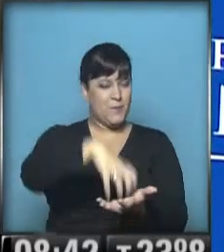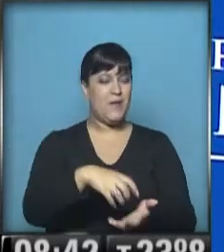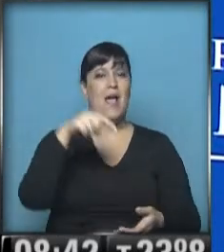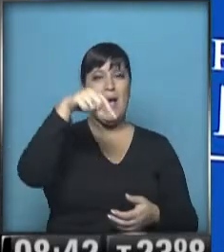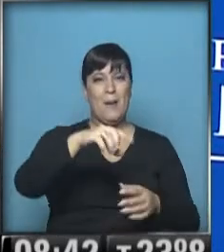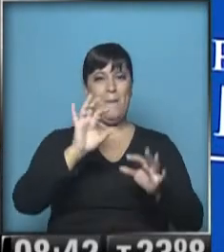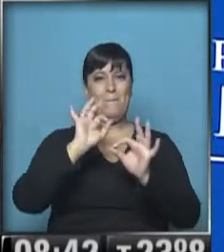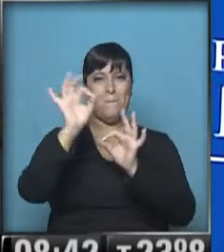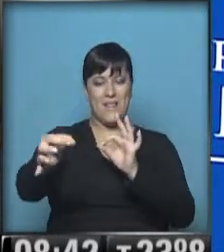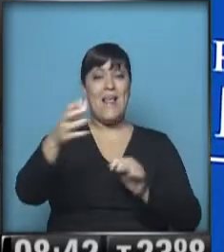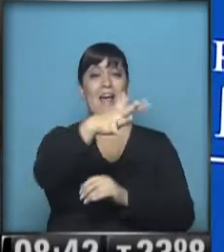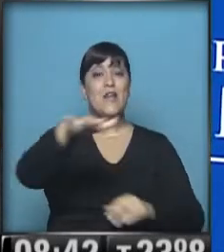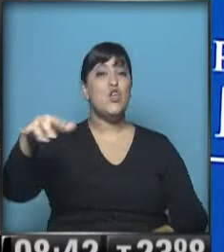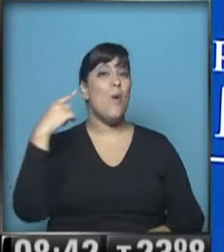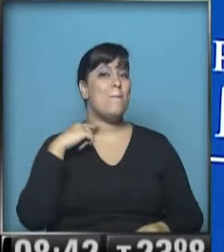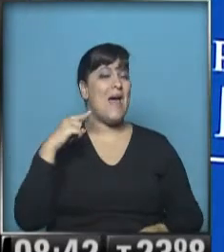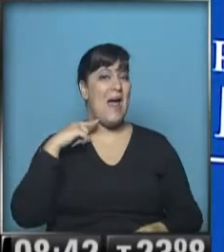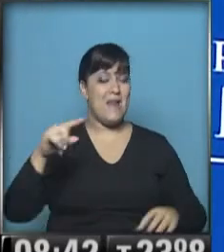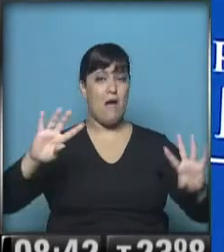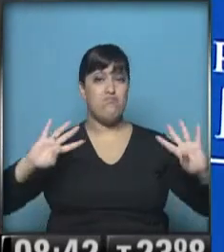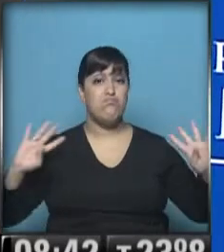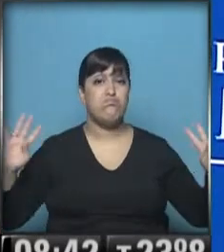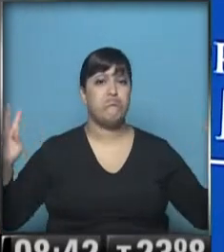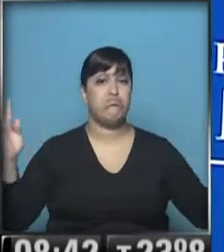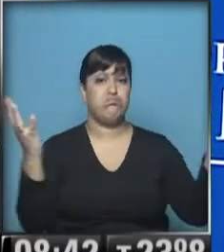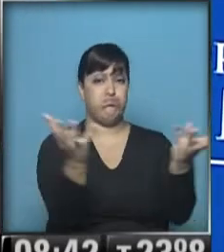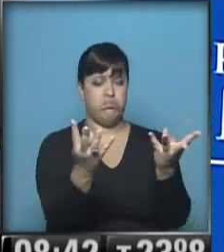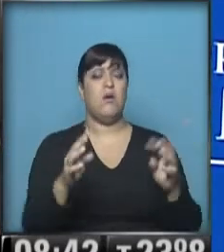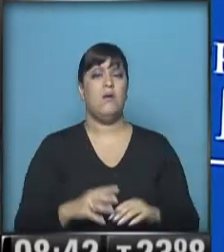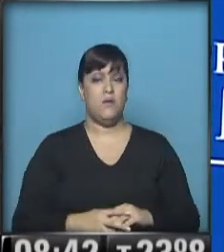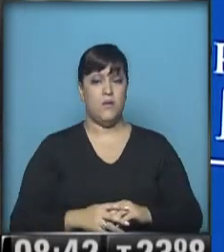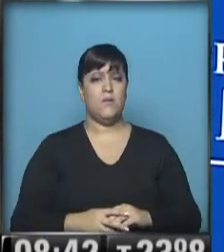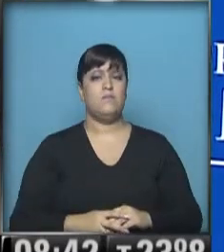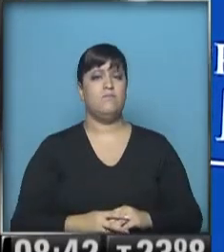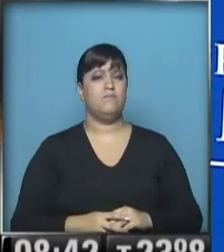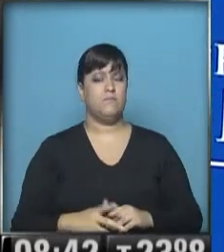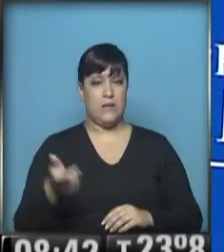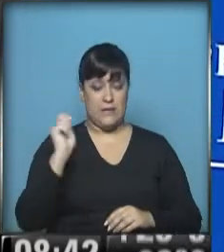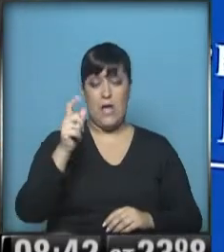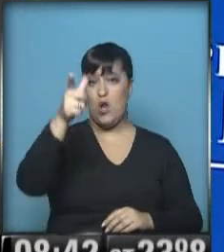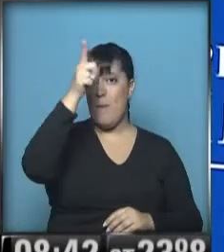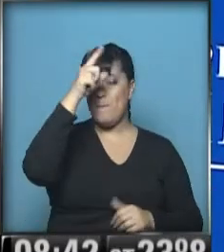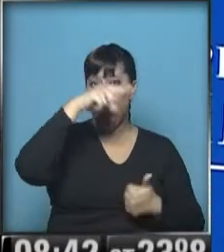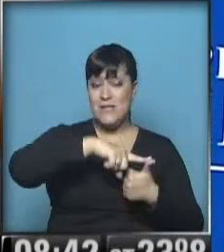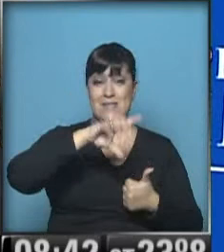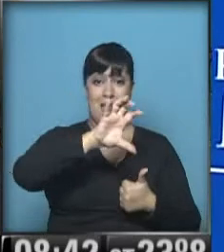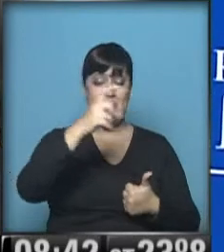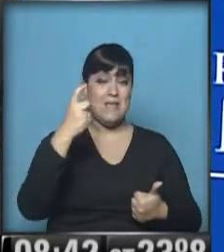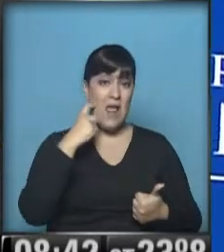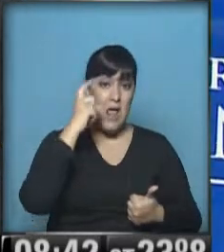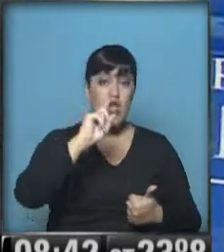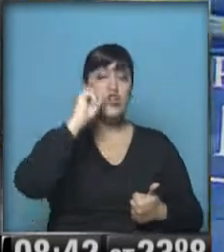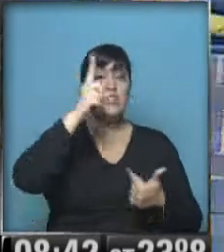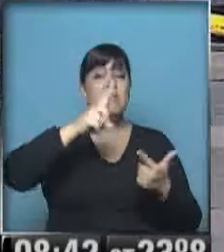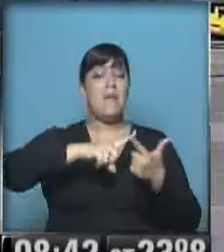río Paraná, está rodeada por anillos concéntricos conformados por la policía de Entre Ríos y las